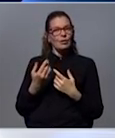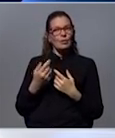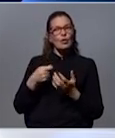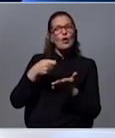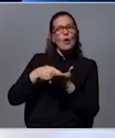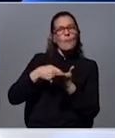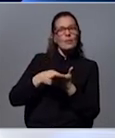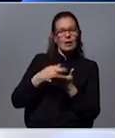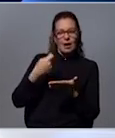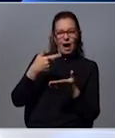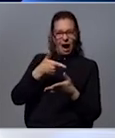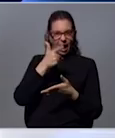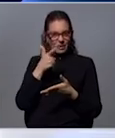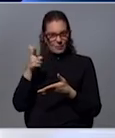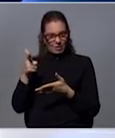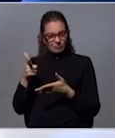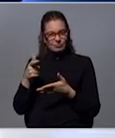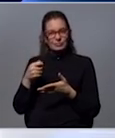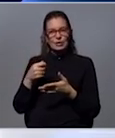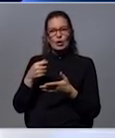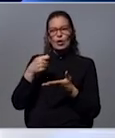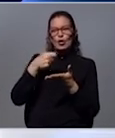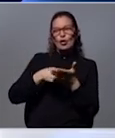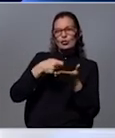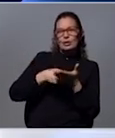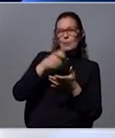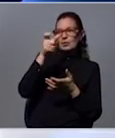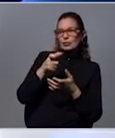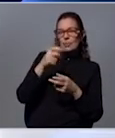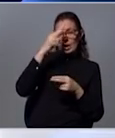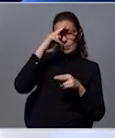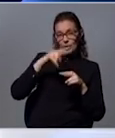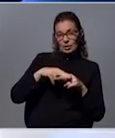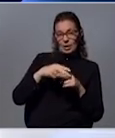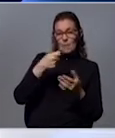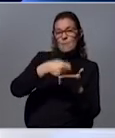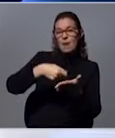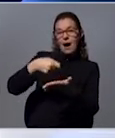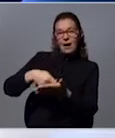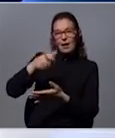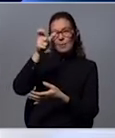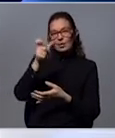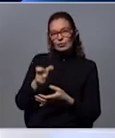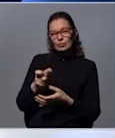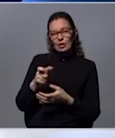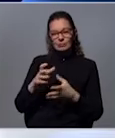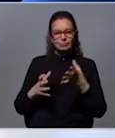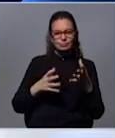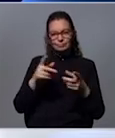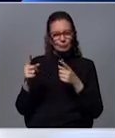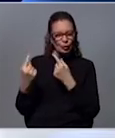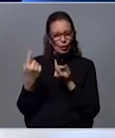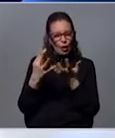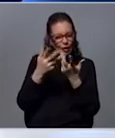compran armas con contratan sicarios le pagan a su gente y se mueven digo